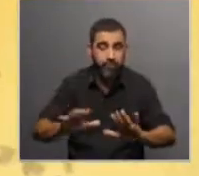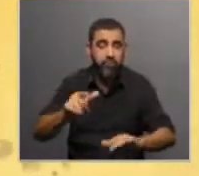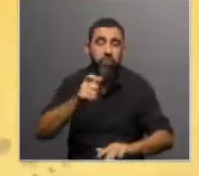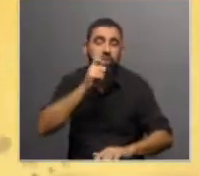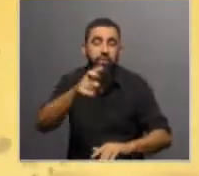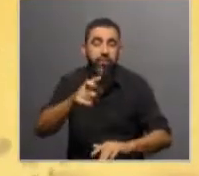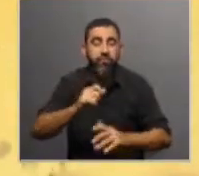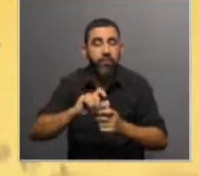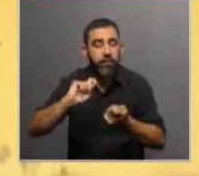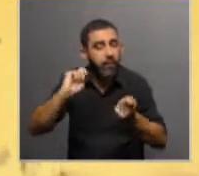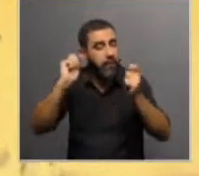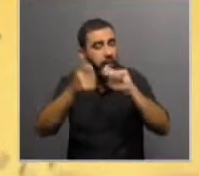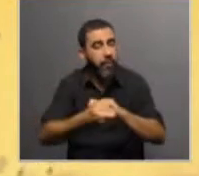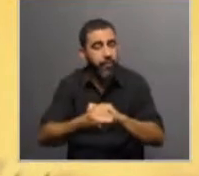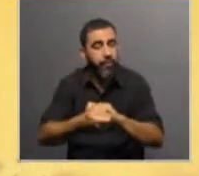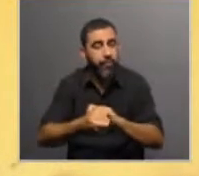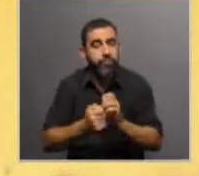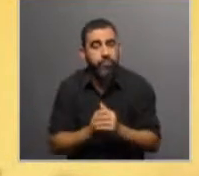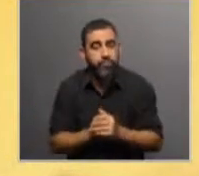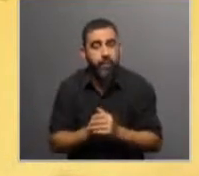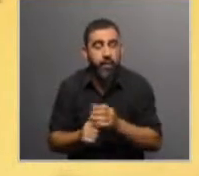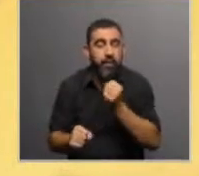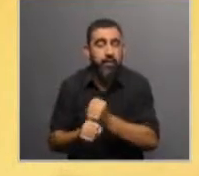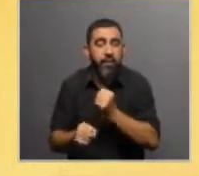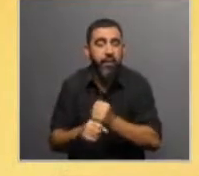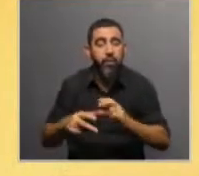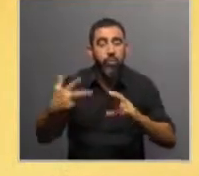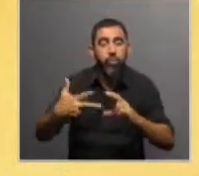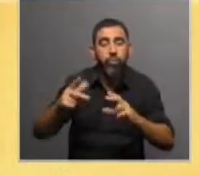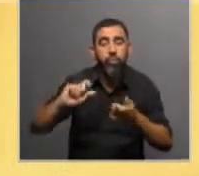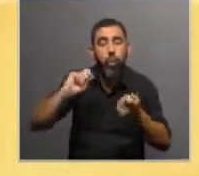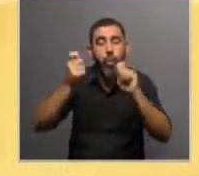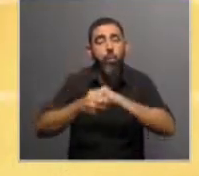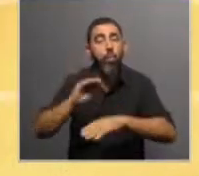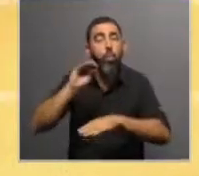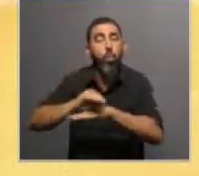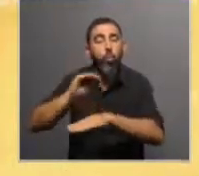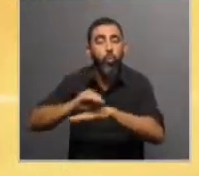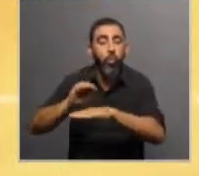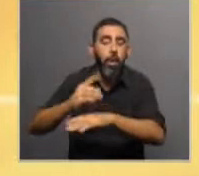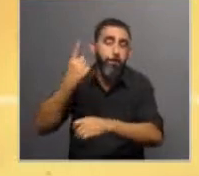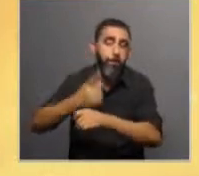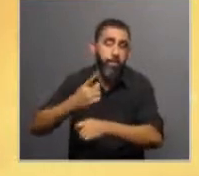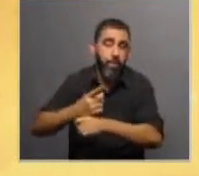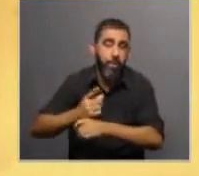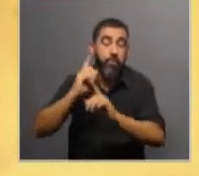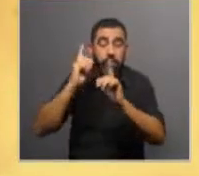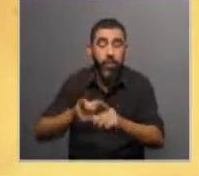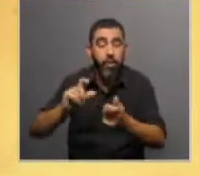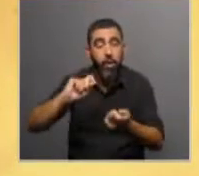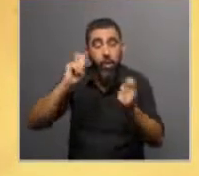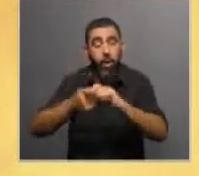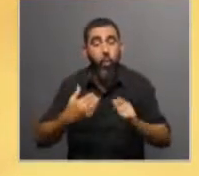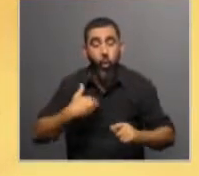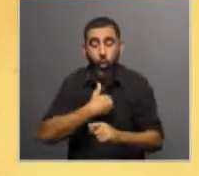implica un cambio. Trabajar en la virtualidad implica un cambio cultural en primera medida y un cambio también en lo que respecta, por ejemplo, en el